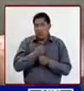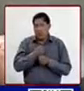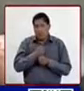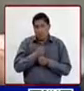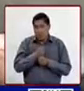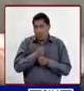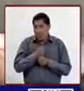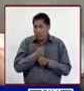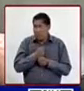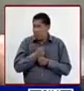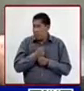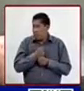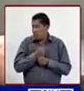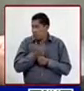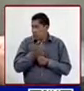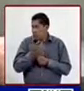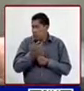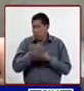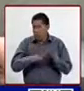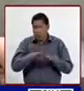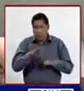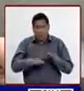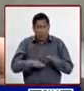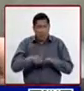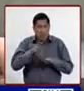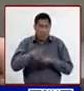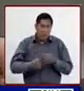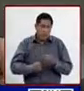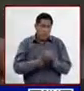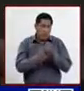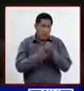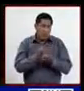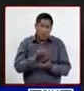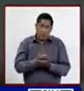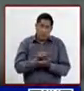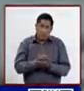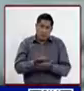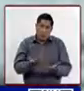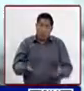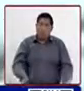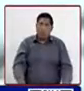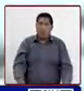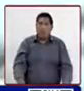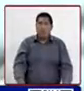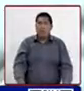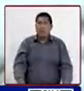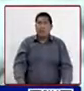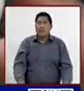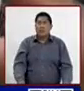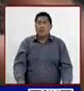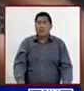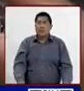un trabajo o tal vez un apoyo económico.